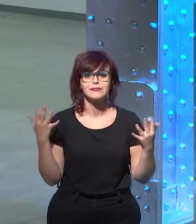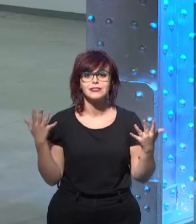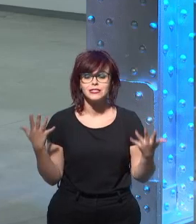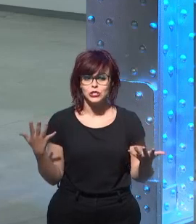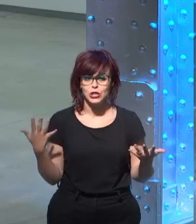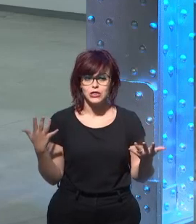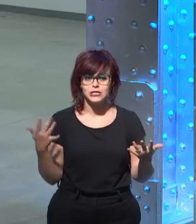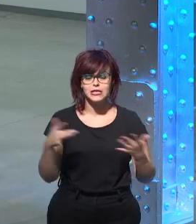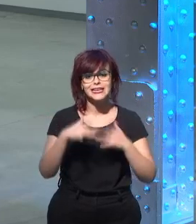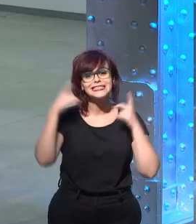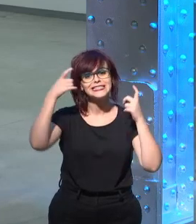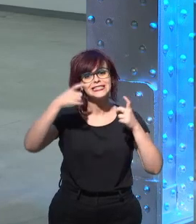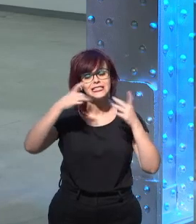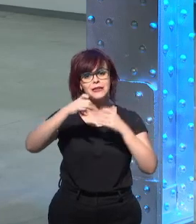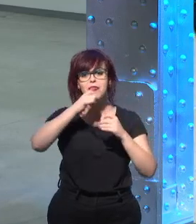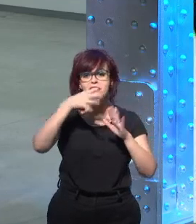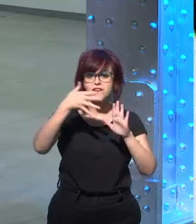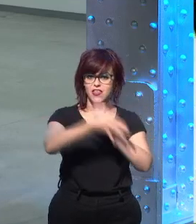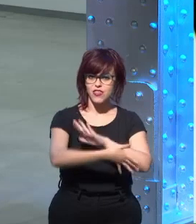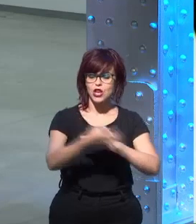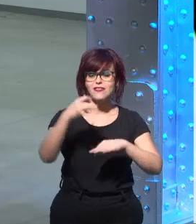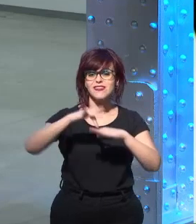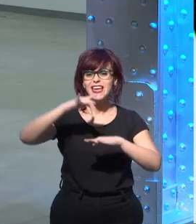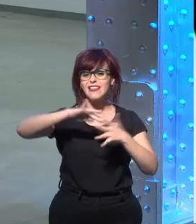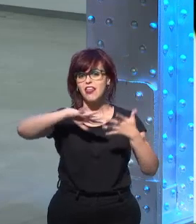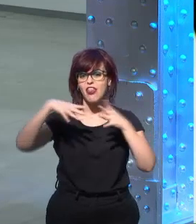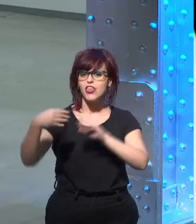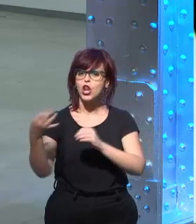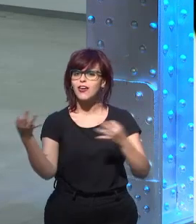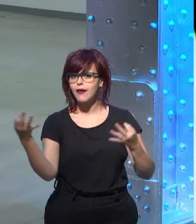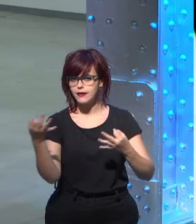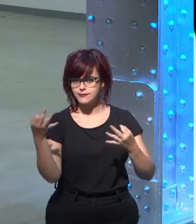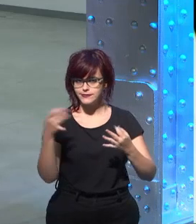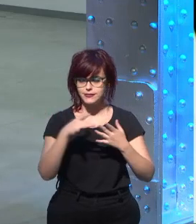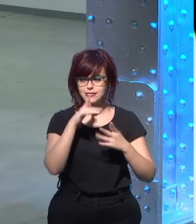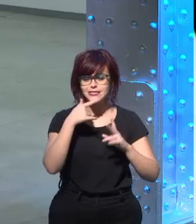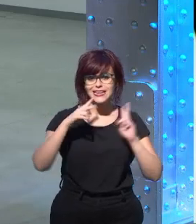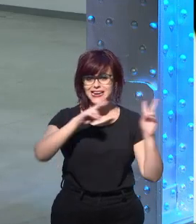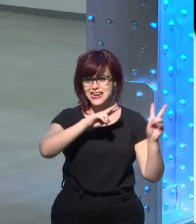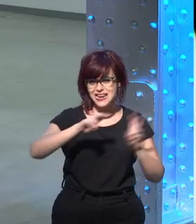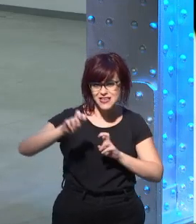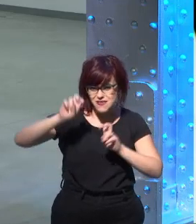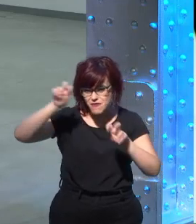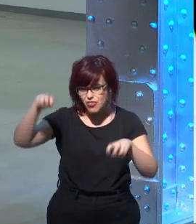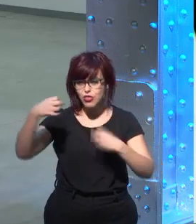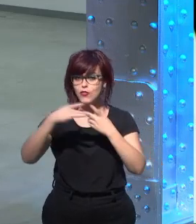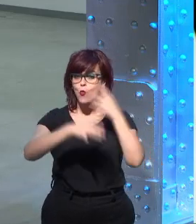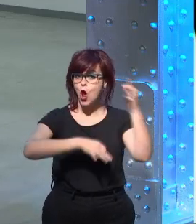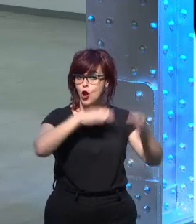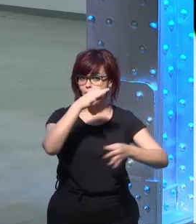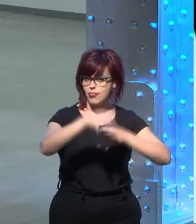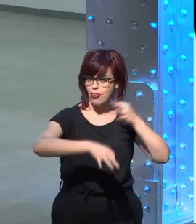Bien, vamos a acercarnos un poco a la definición de qué es la digitalización y es la reinvención de una